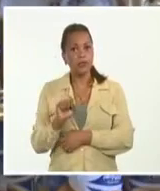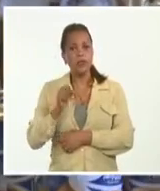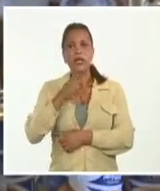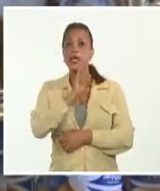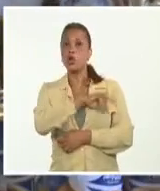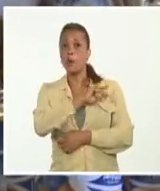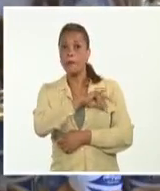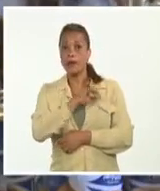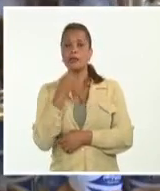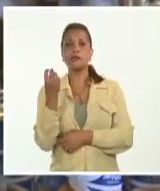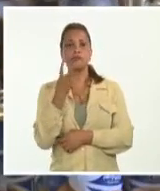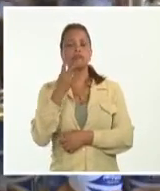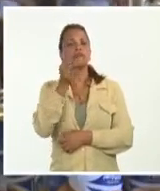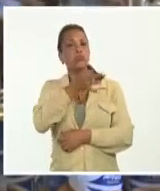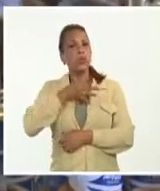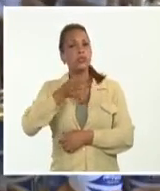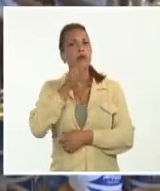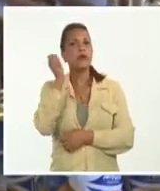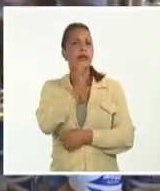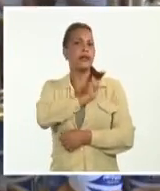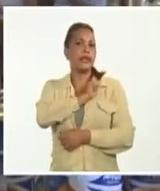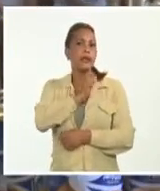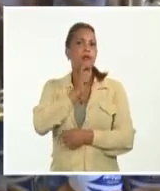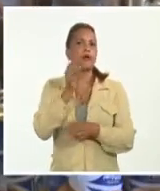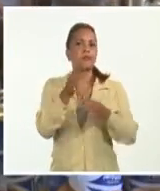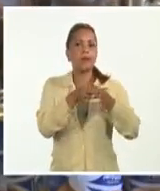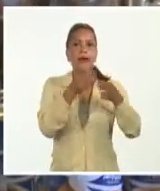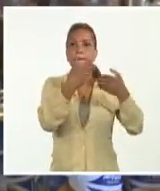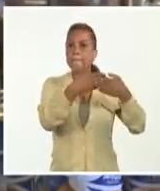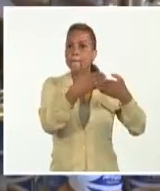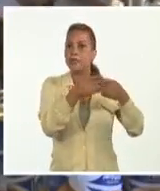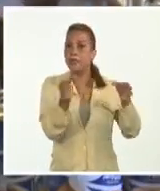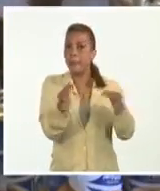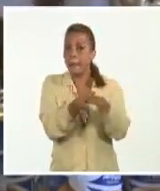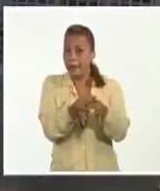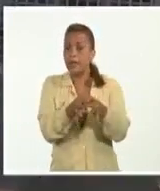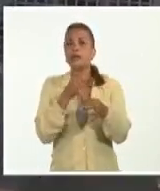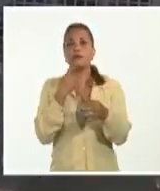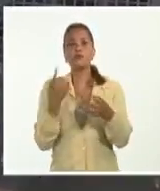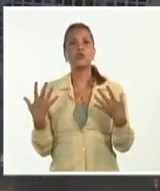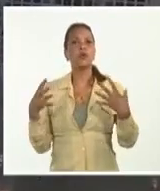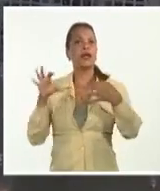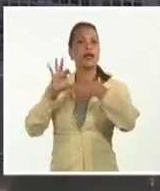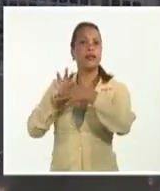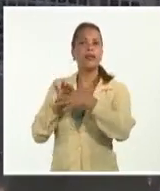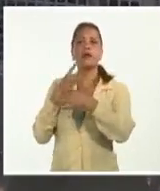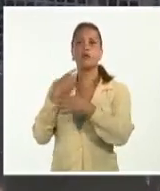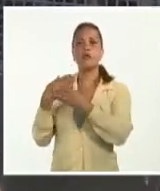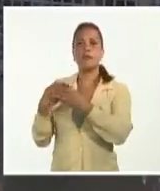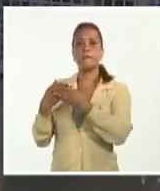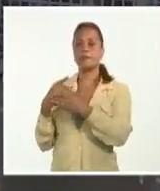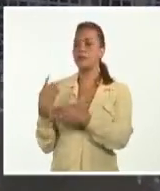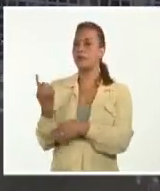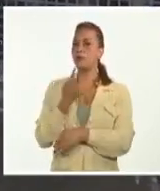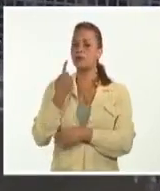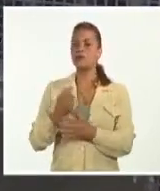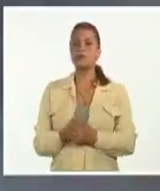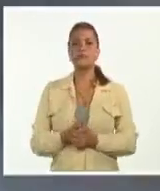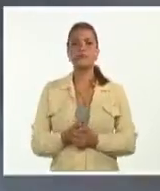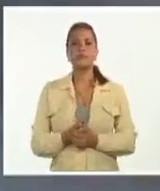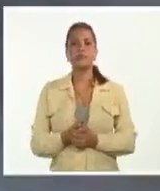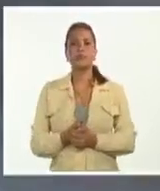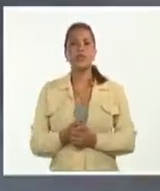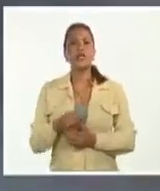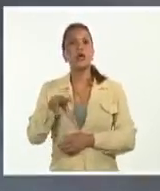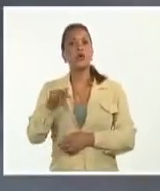tres municipios debemos estar teniendo también industrias encadenada con nuestra fábrica la introducción de nuevas tecnologías como la